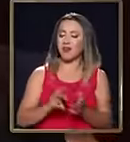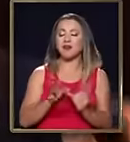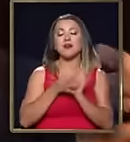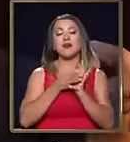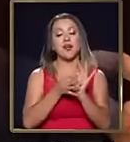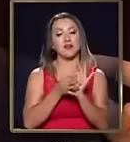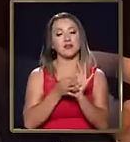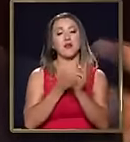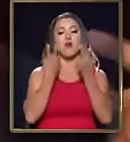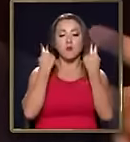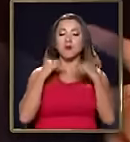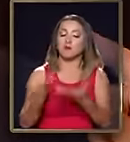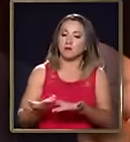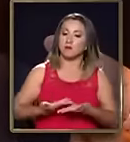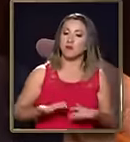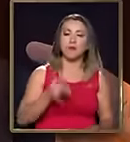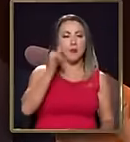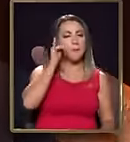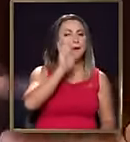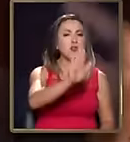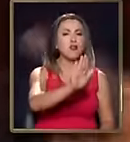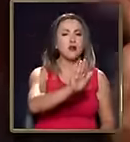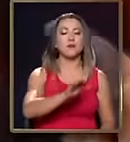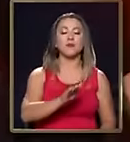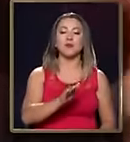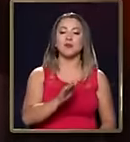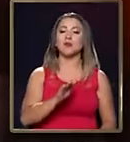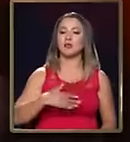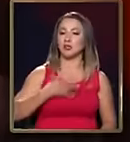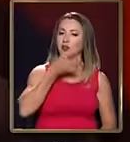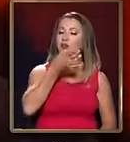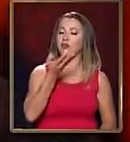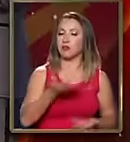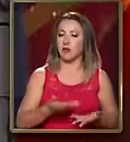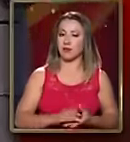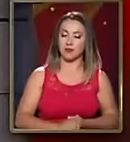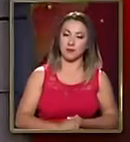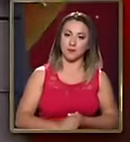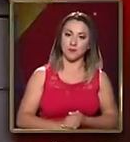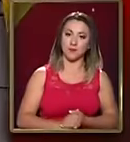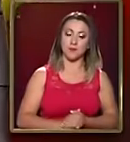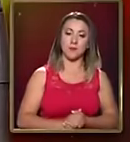reconocimiento. De verdad, Rafa. Perdona que te interrumpa, porque hay algo que quiero compartir.